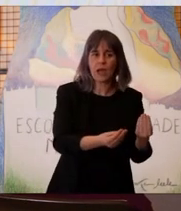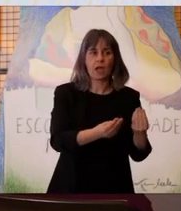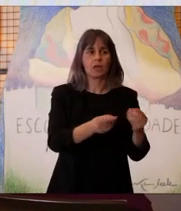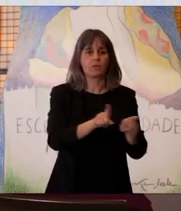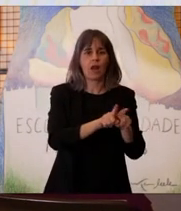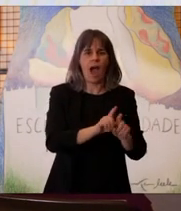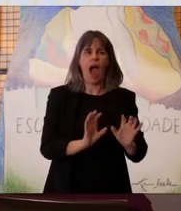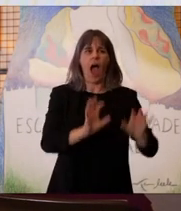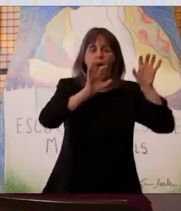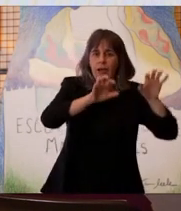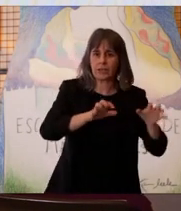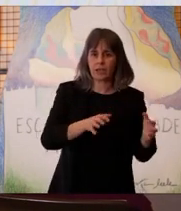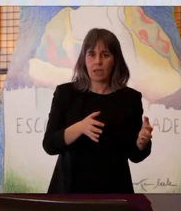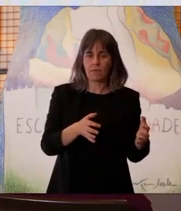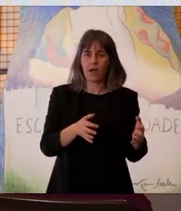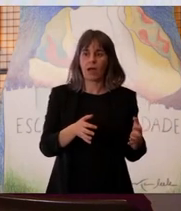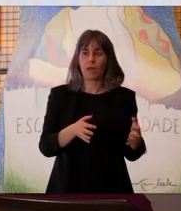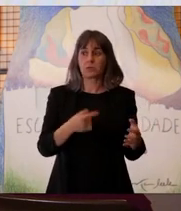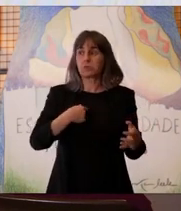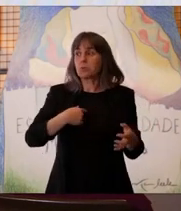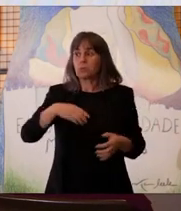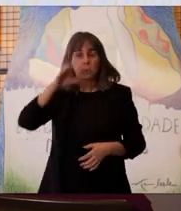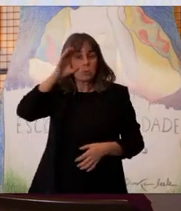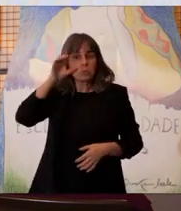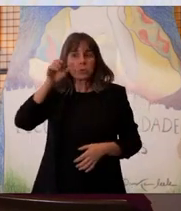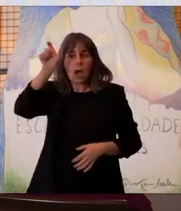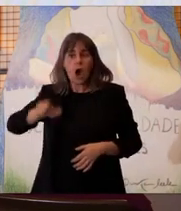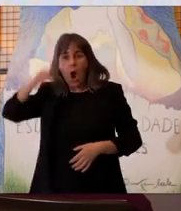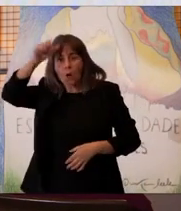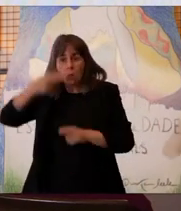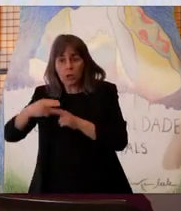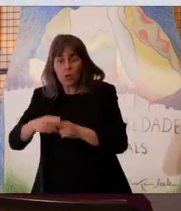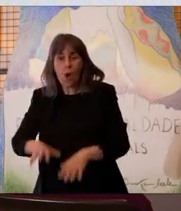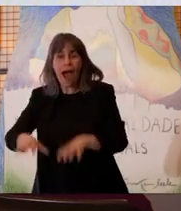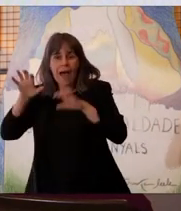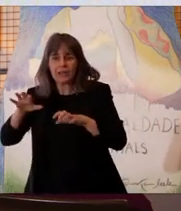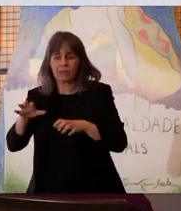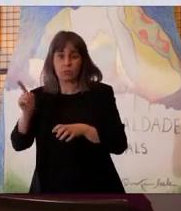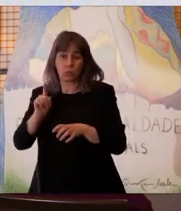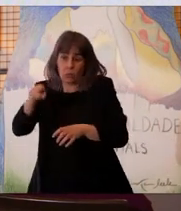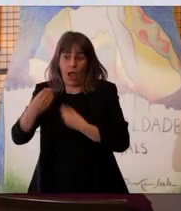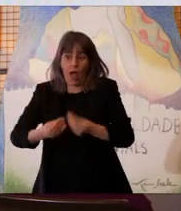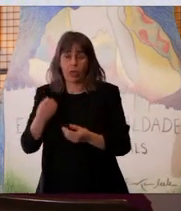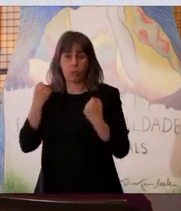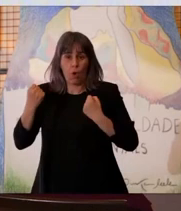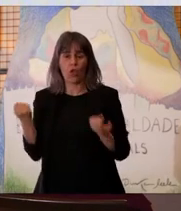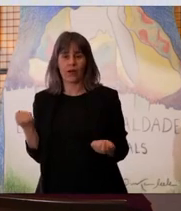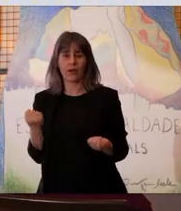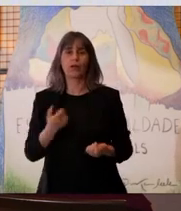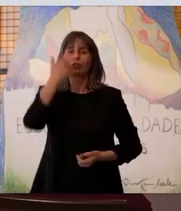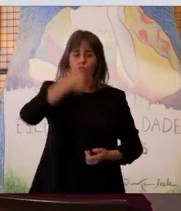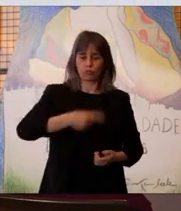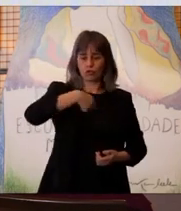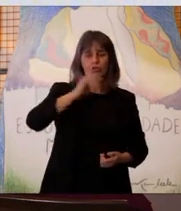no está nunca he oído de un político que fuera agresivo no son agresivos son ejercen el poder pues ya lo sabemos nosotras somos muy